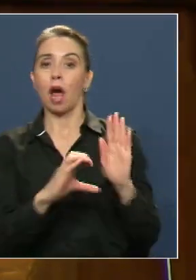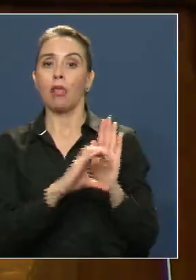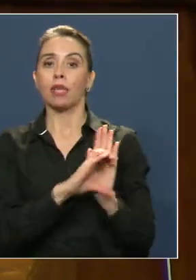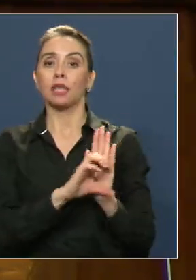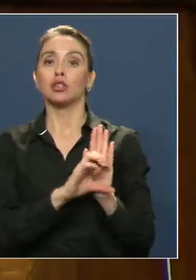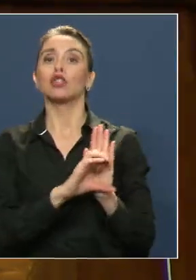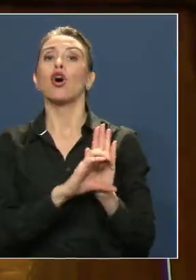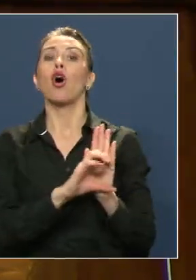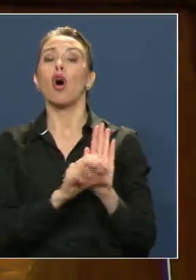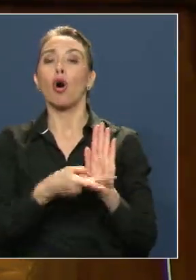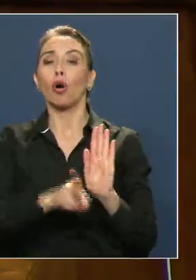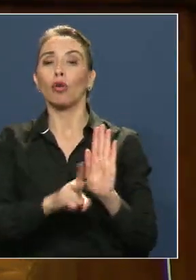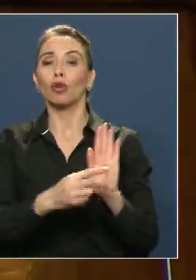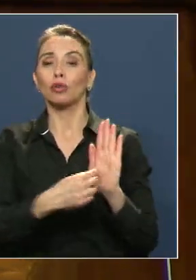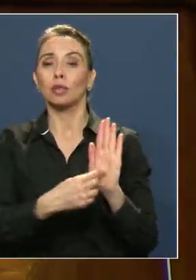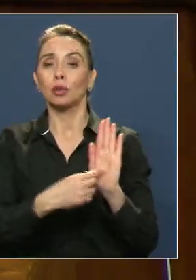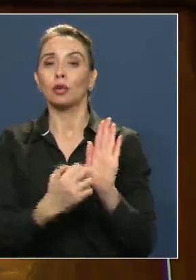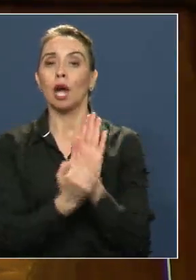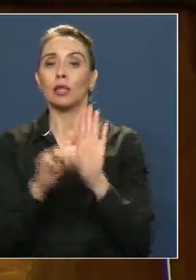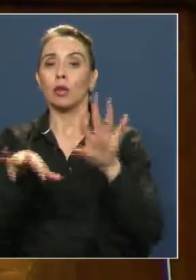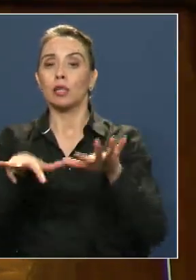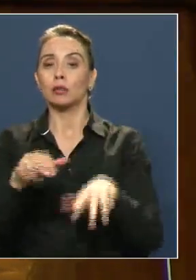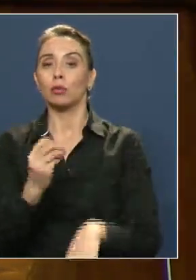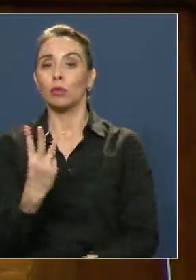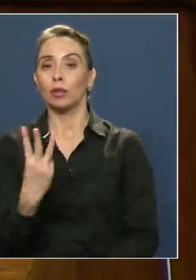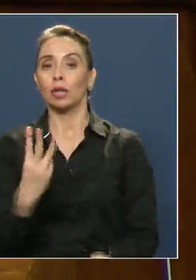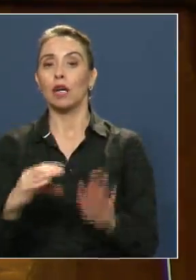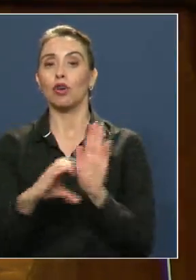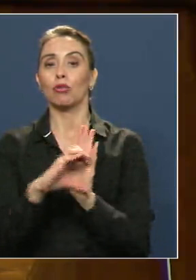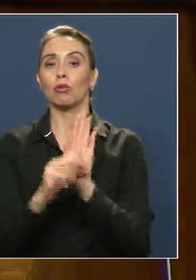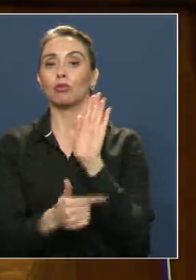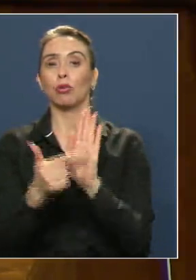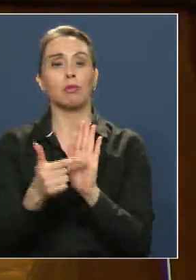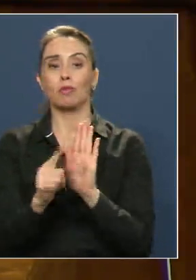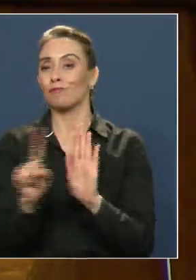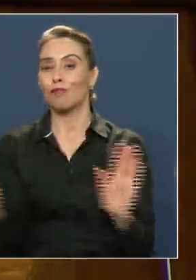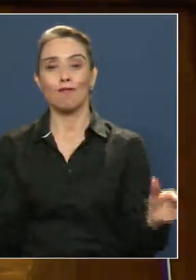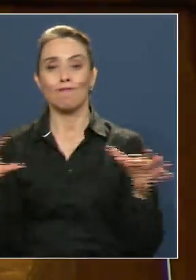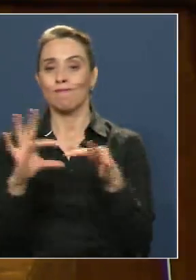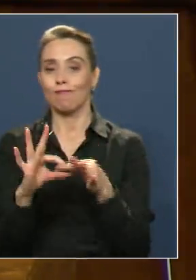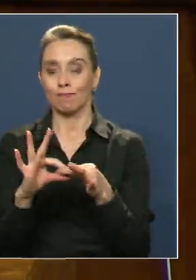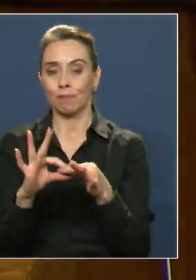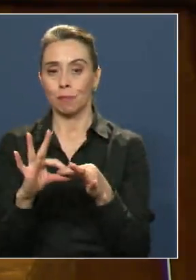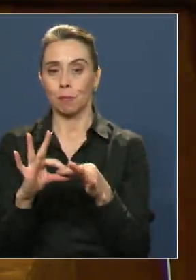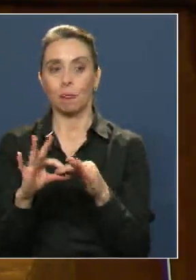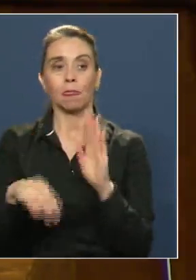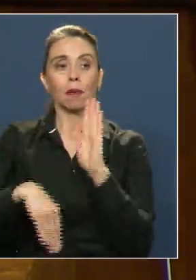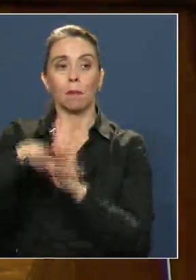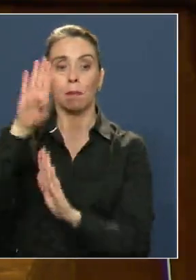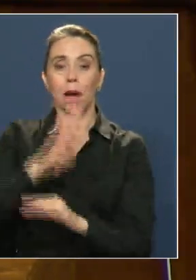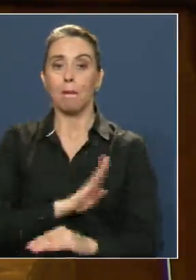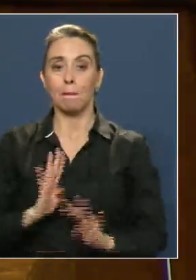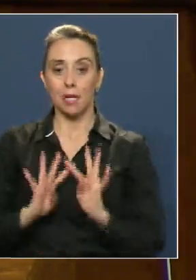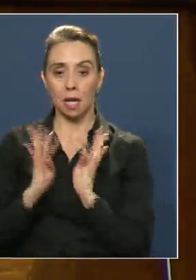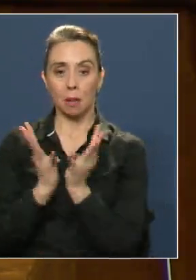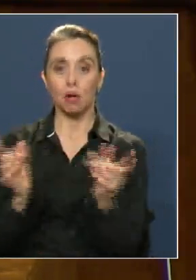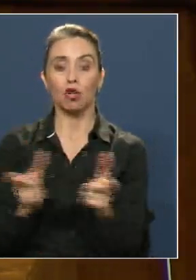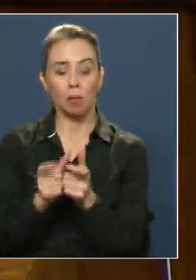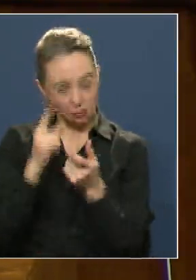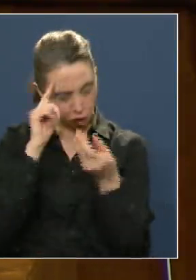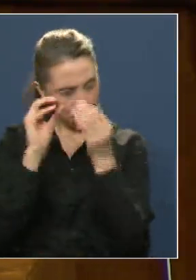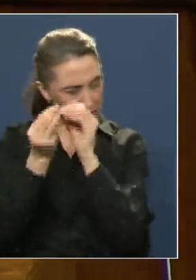reconocido en el artículo 19, número 3 de la Constitución. La conclusión de la mayoría de la comisión fue, por